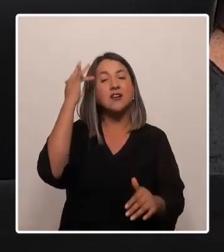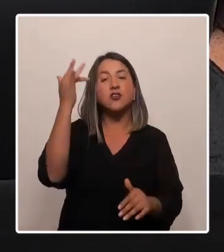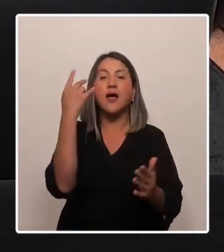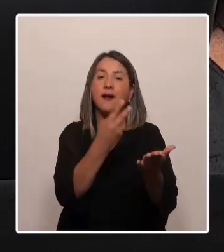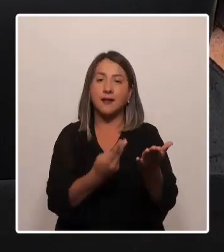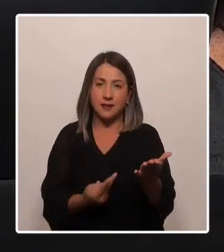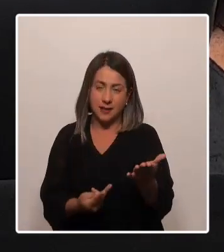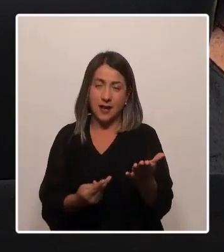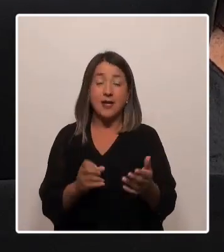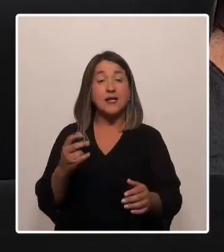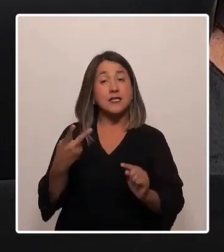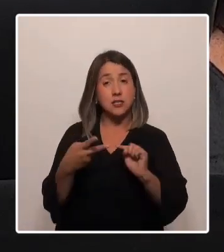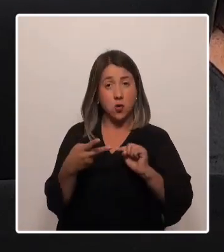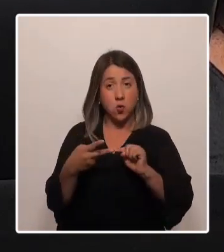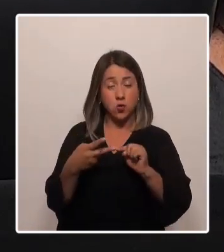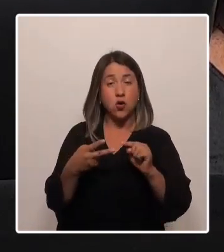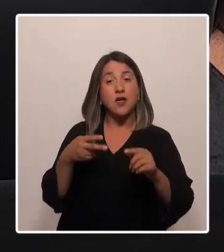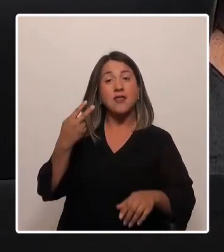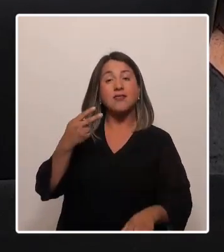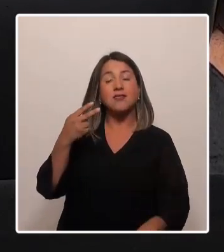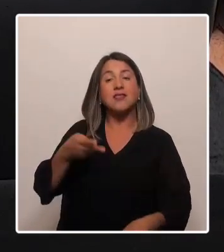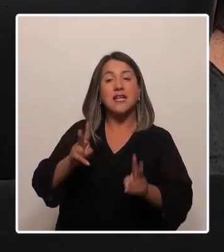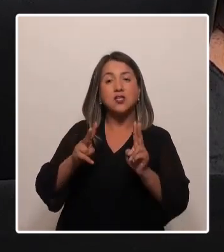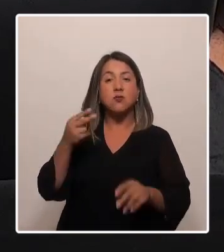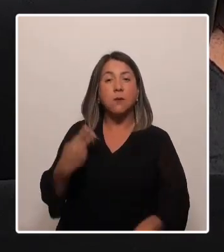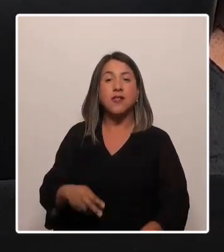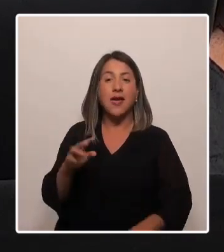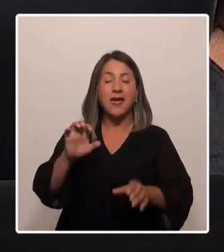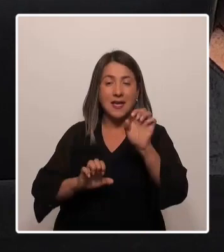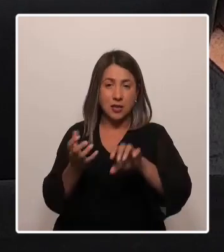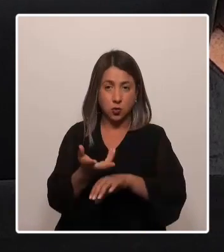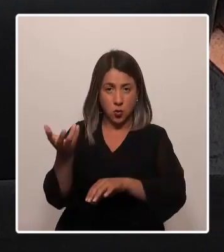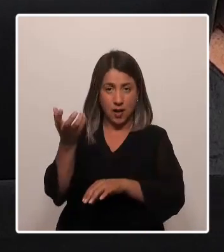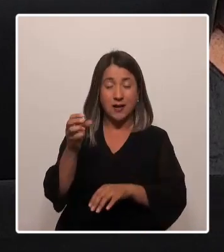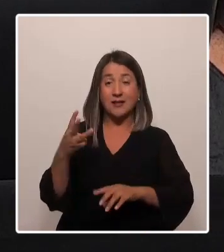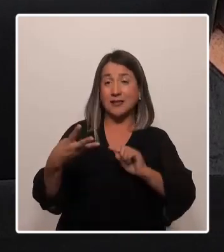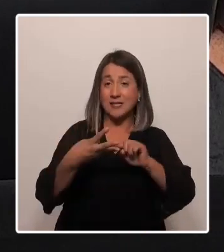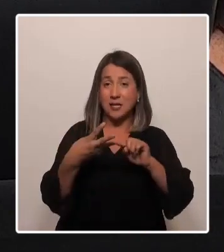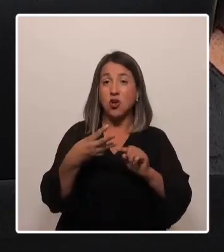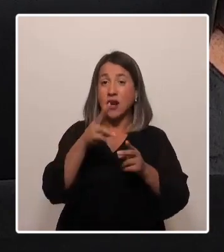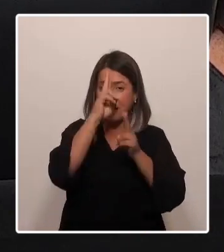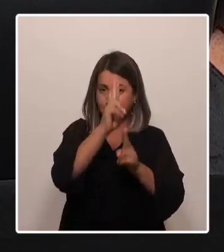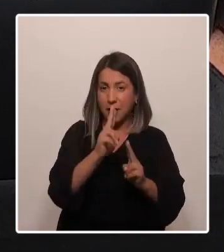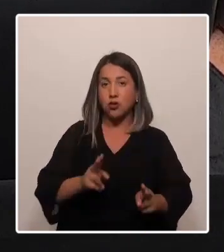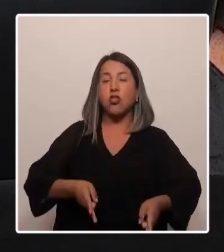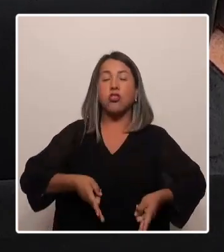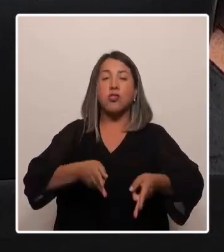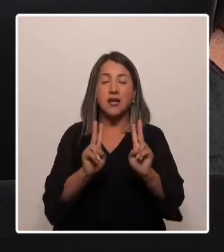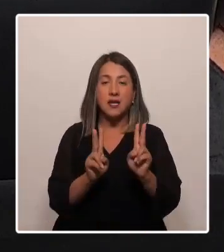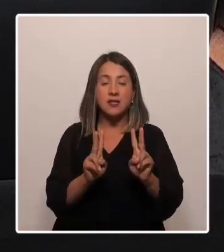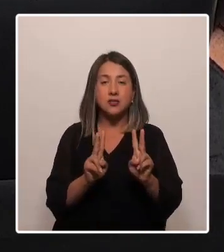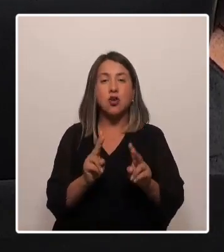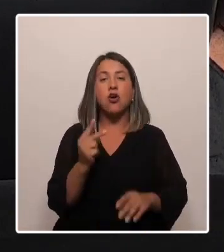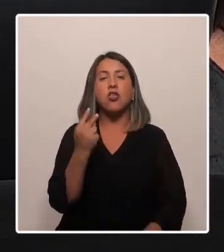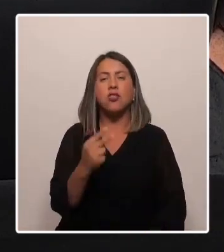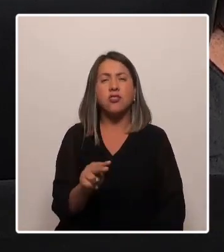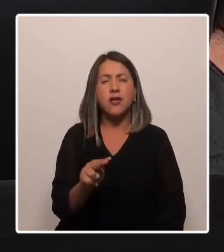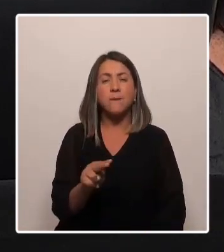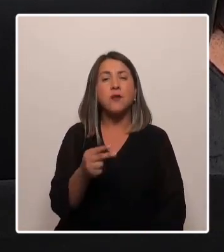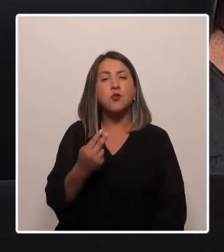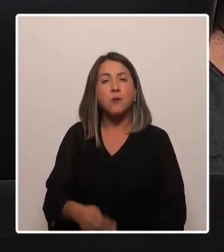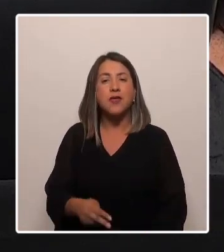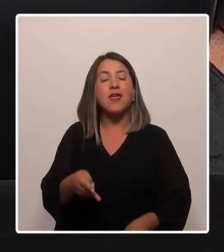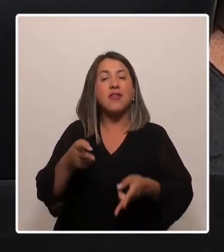segundo lugar, el derecho de propiedad industrial. Y en tercer lugar, el respeto de los derechos de propiedad de los derechos de